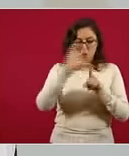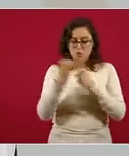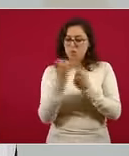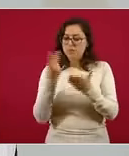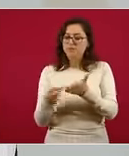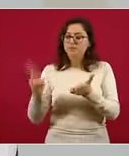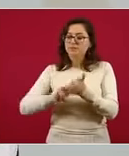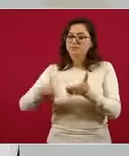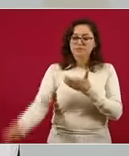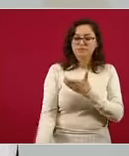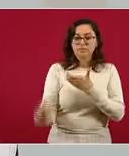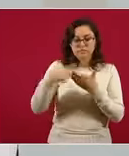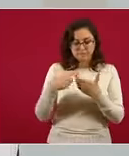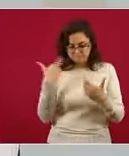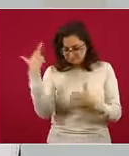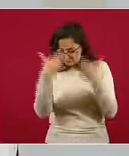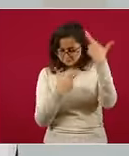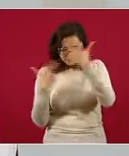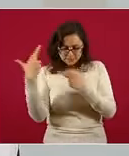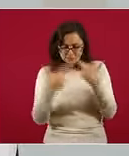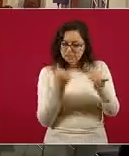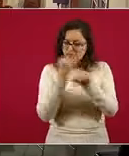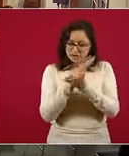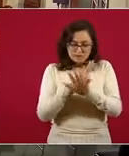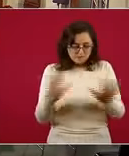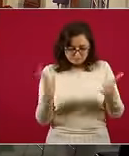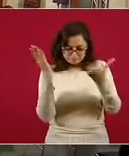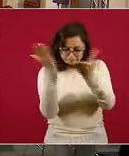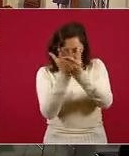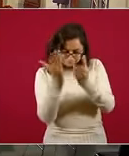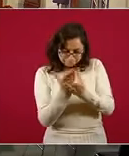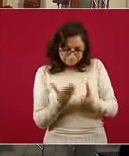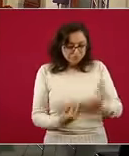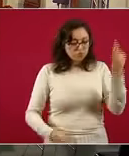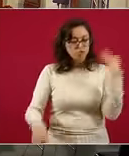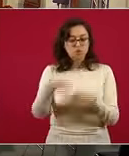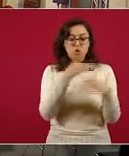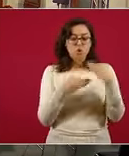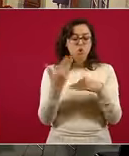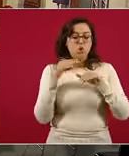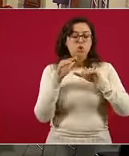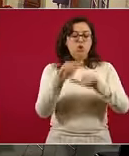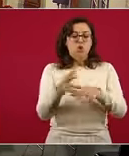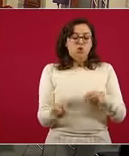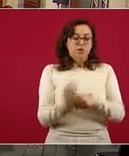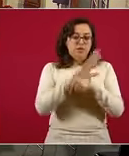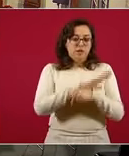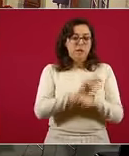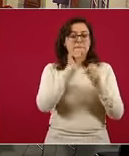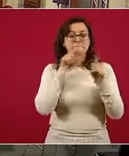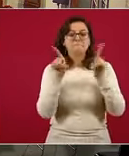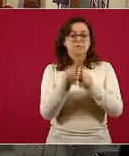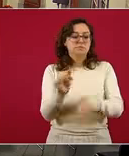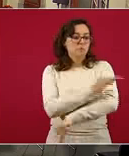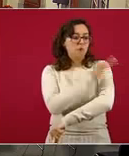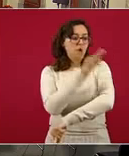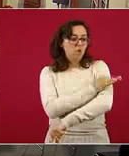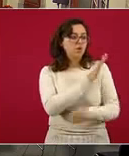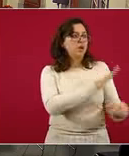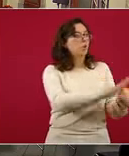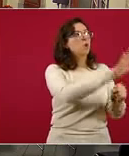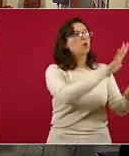Grupo Técnico Asesor que analizó toda la información disponible sobre el virus SARS-CoV-2, las vacunas disponibles o las vacunas